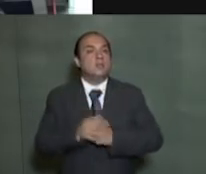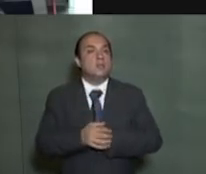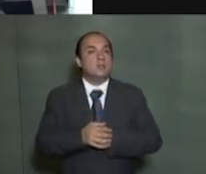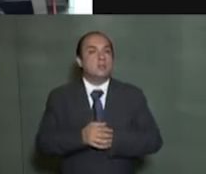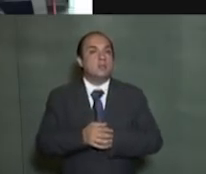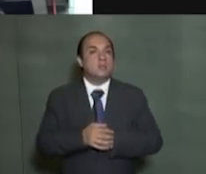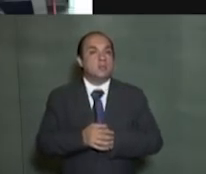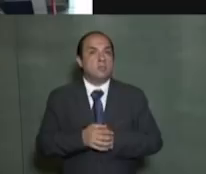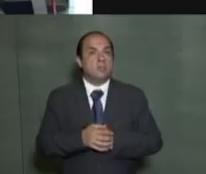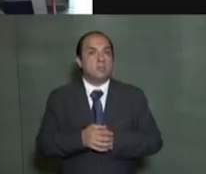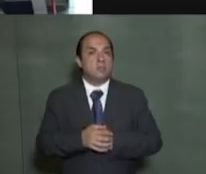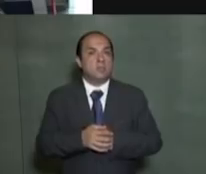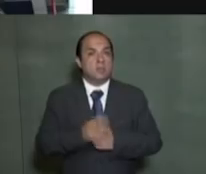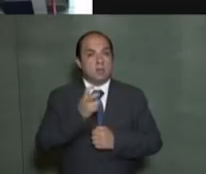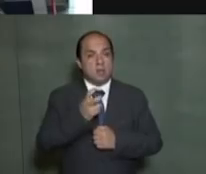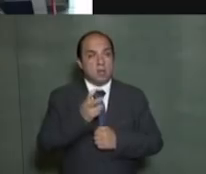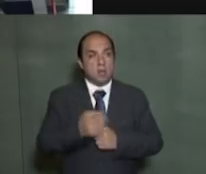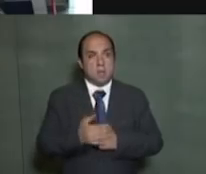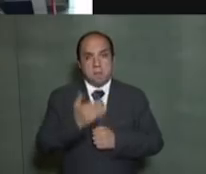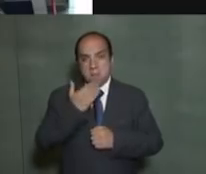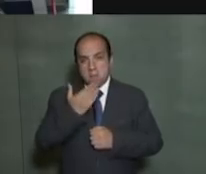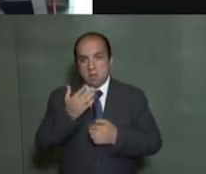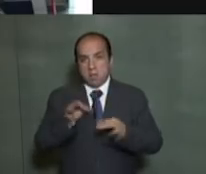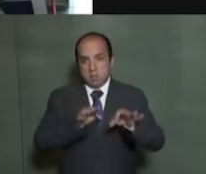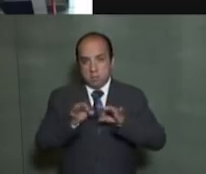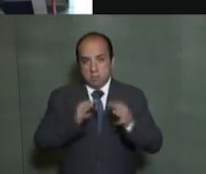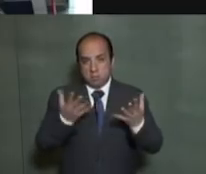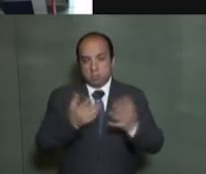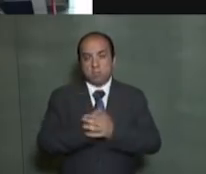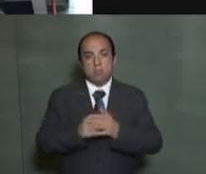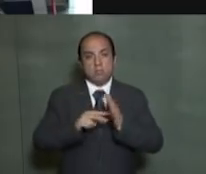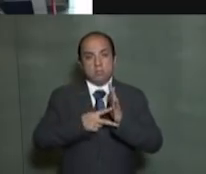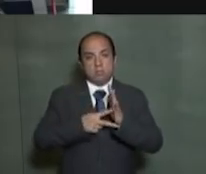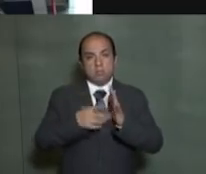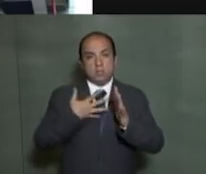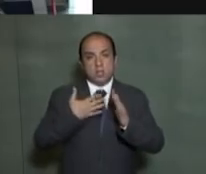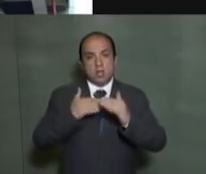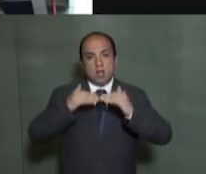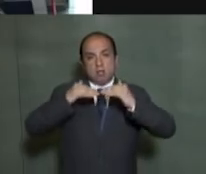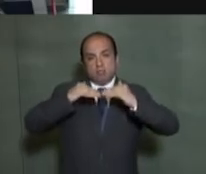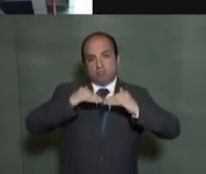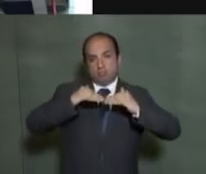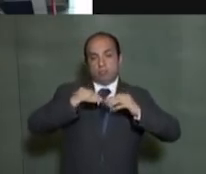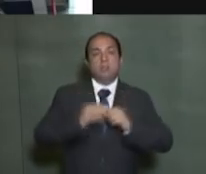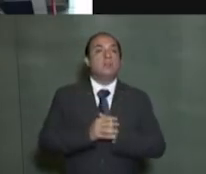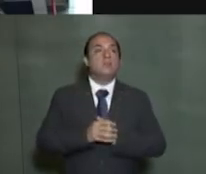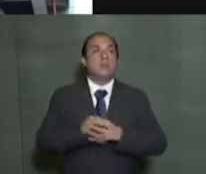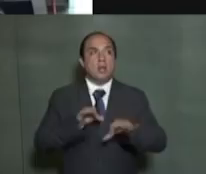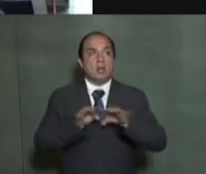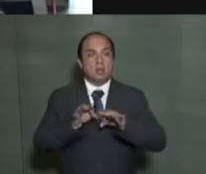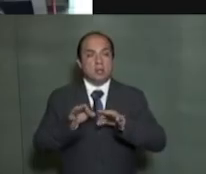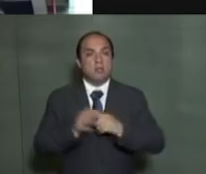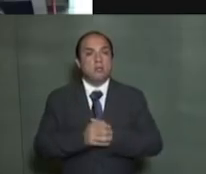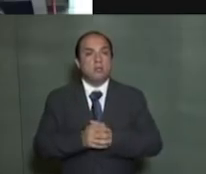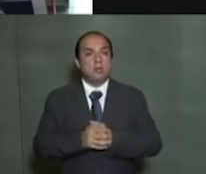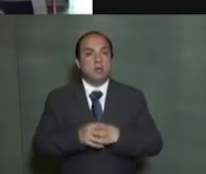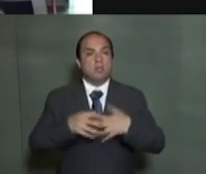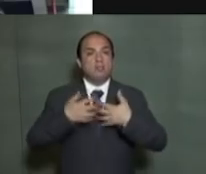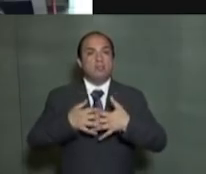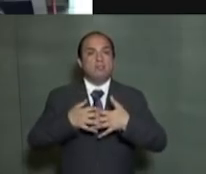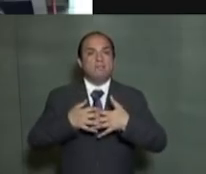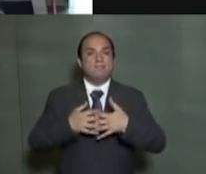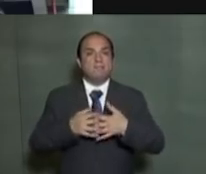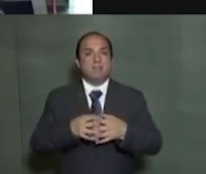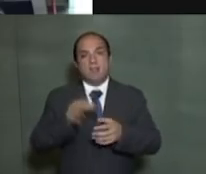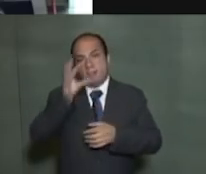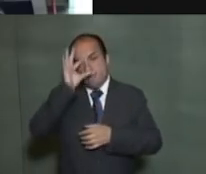con una buena práctica de ingeniería, sino que están esviajados, están inclinados y su trabajo estructural pues, puede ser deficiente.